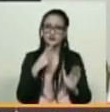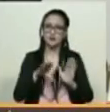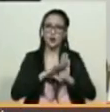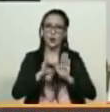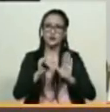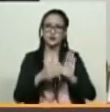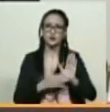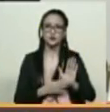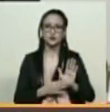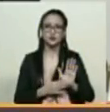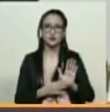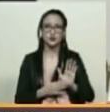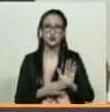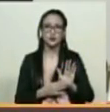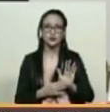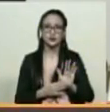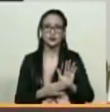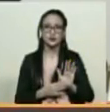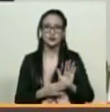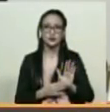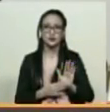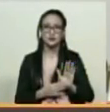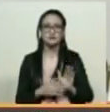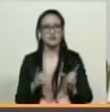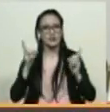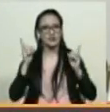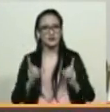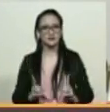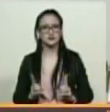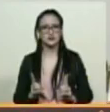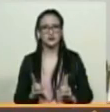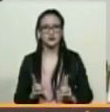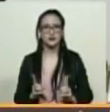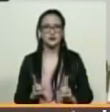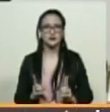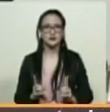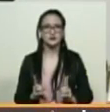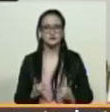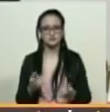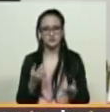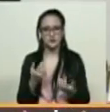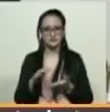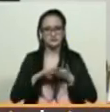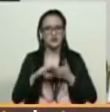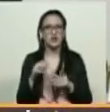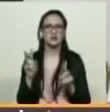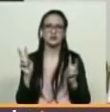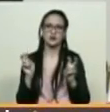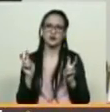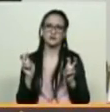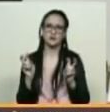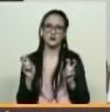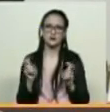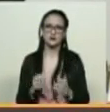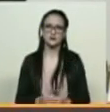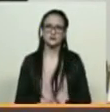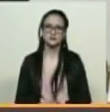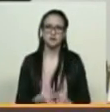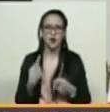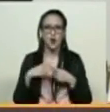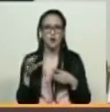República Bolivariana de Venezuela, para decidir y discernir nuestros asuntos. Sino qué opción